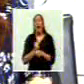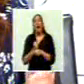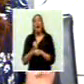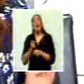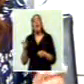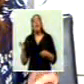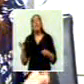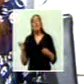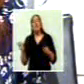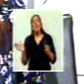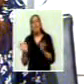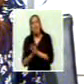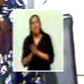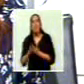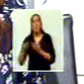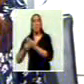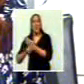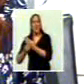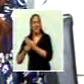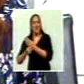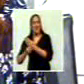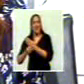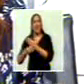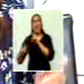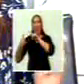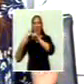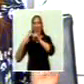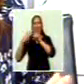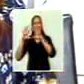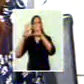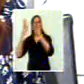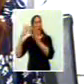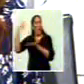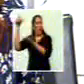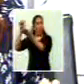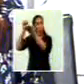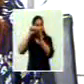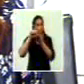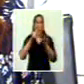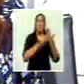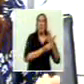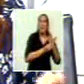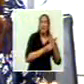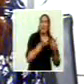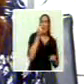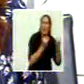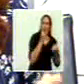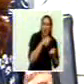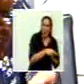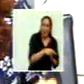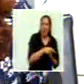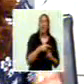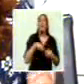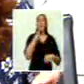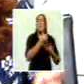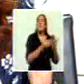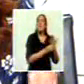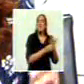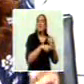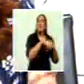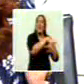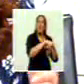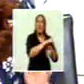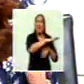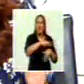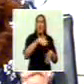de Relaciones Exteriores, el Ministerio de Economía y el Ministerio de Agricultura y Ganadería. Y